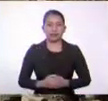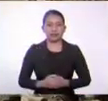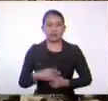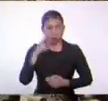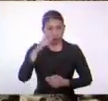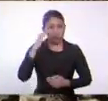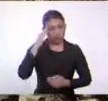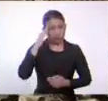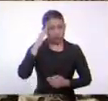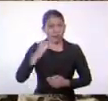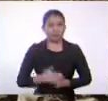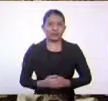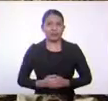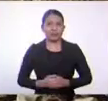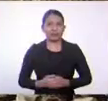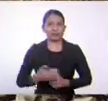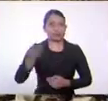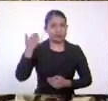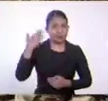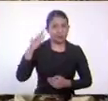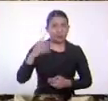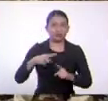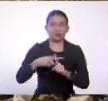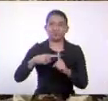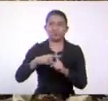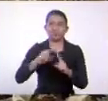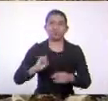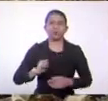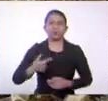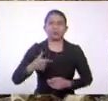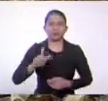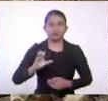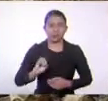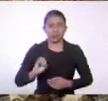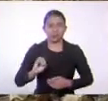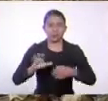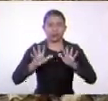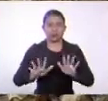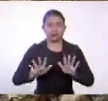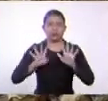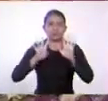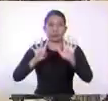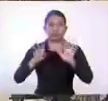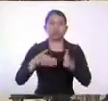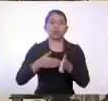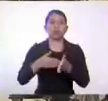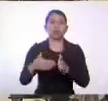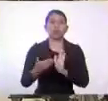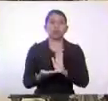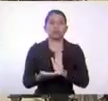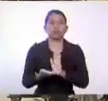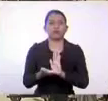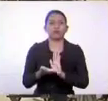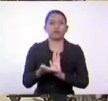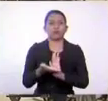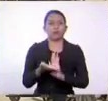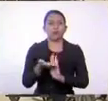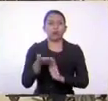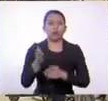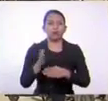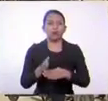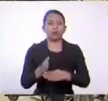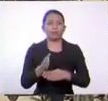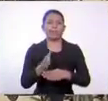¿Sabías que durante la segunda mitad del siglo XIX se comienza a desarrollar lentamente en el plano